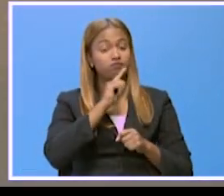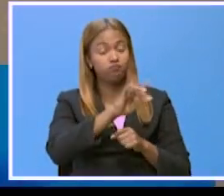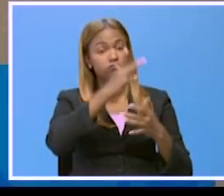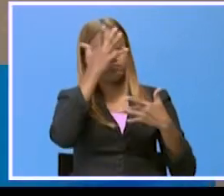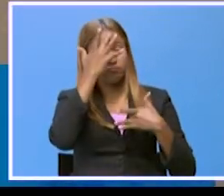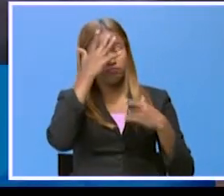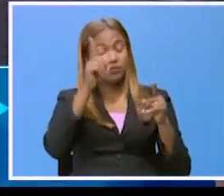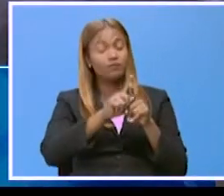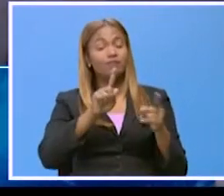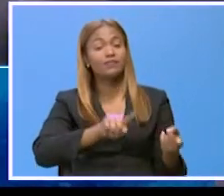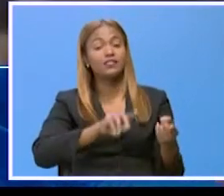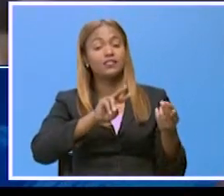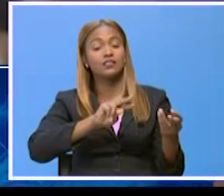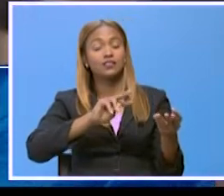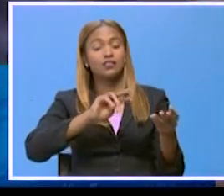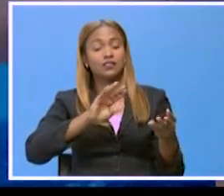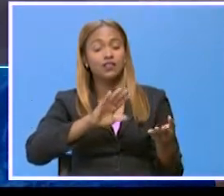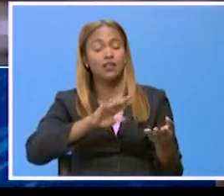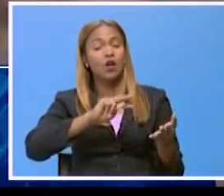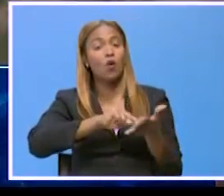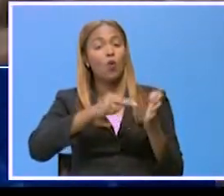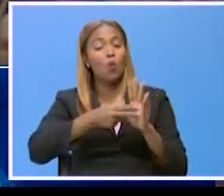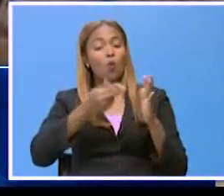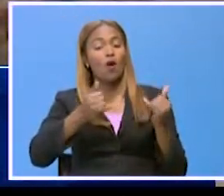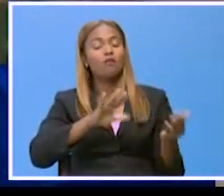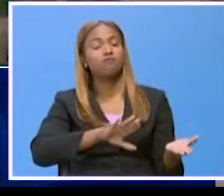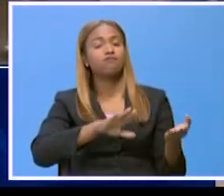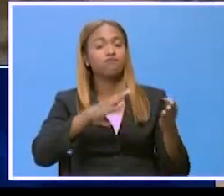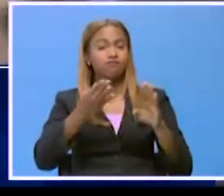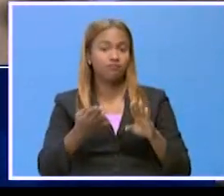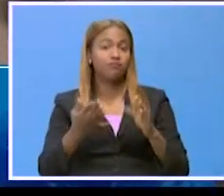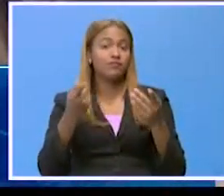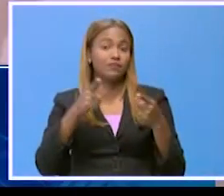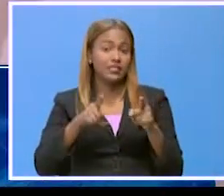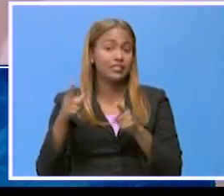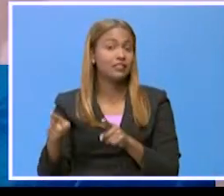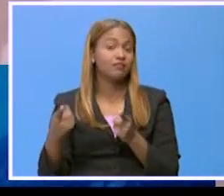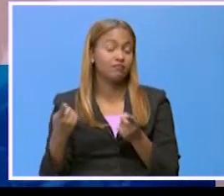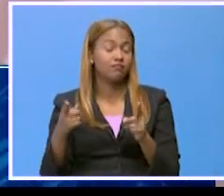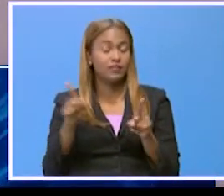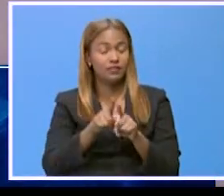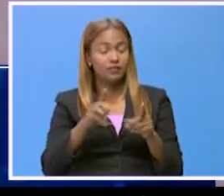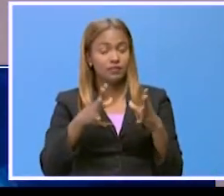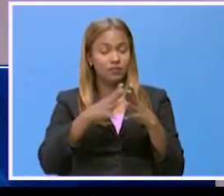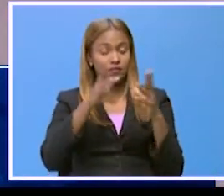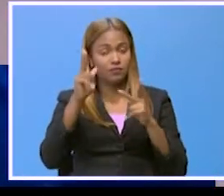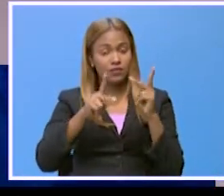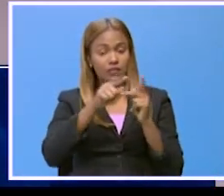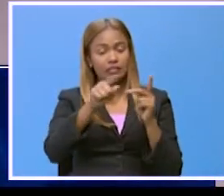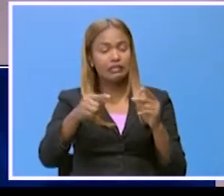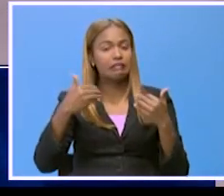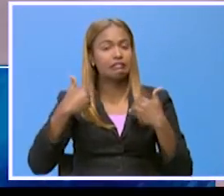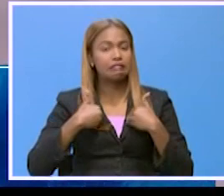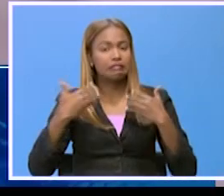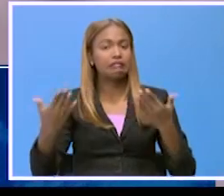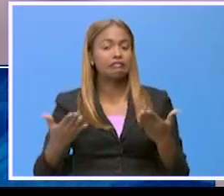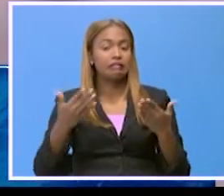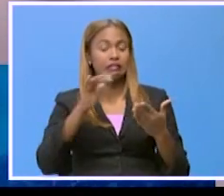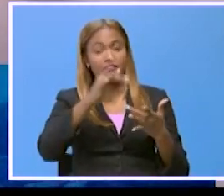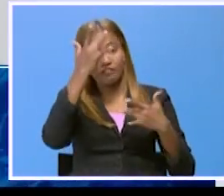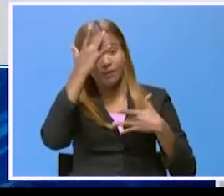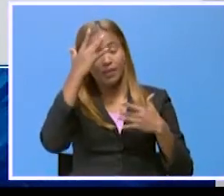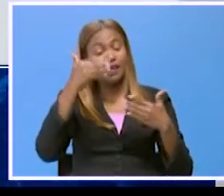también se ha convertido en un fenómeno social muchas historias se han desprendido de hospitales y de personas que tuvieron esta